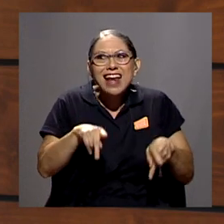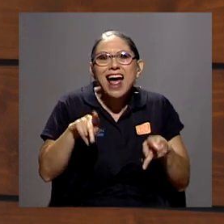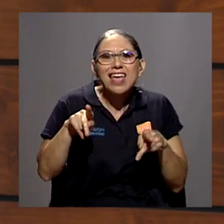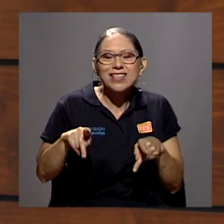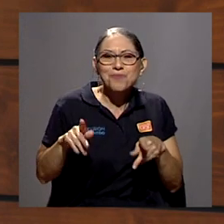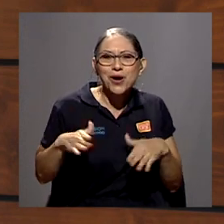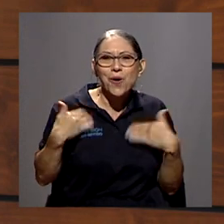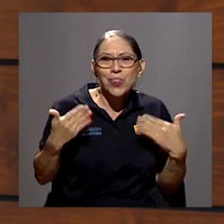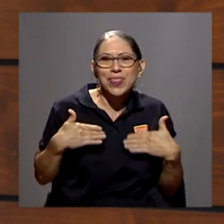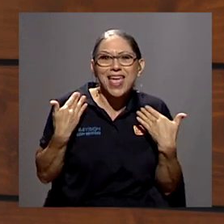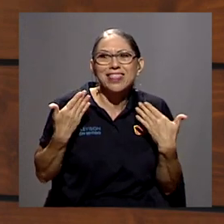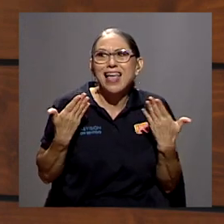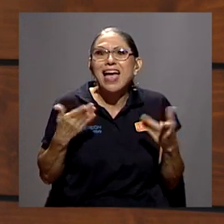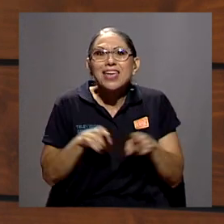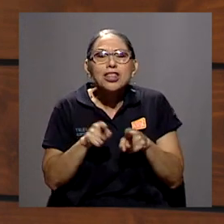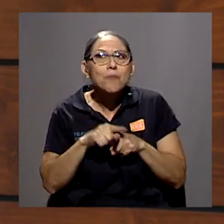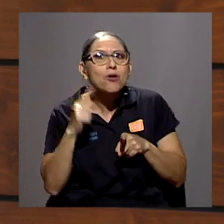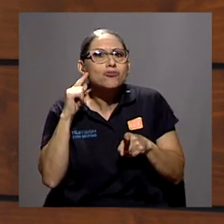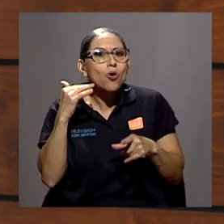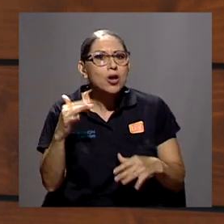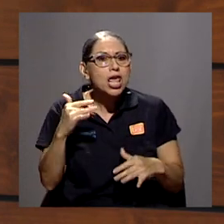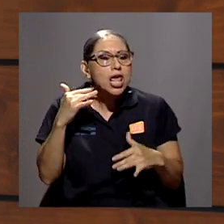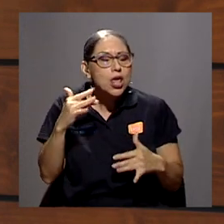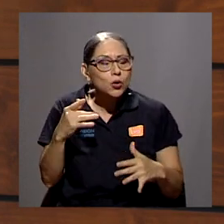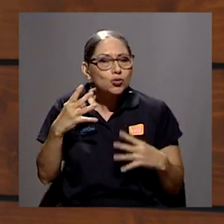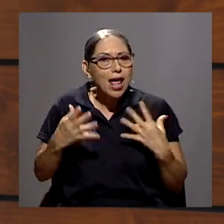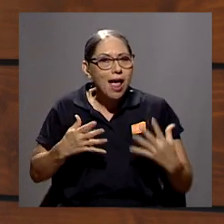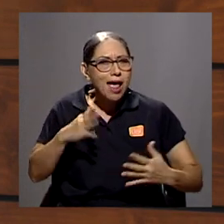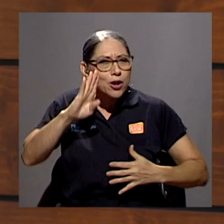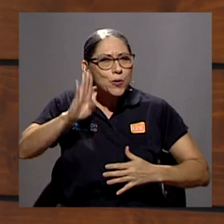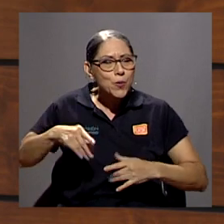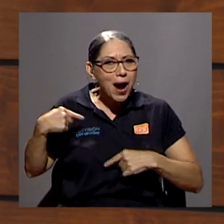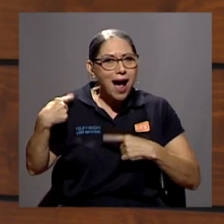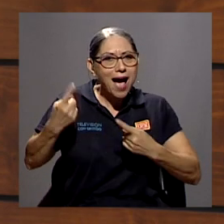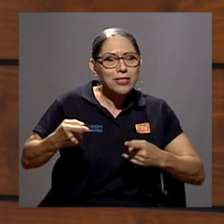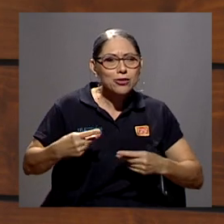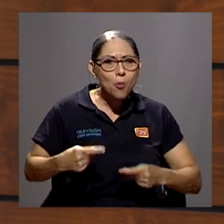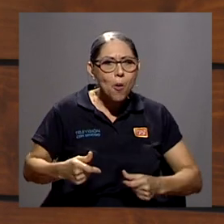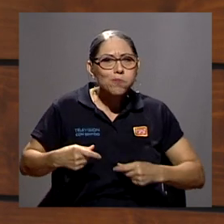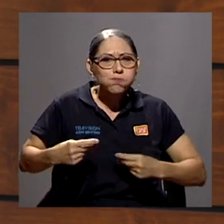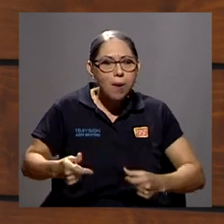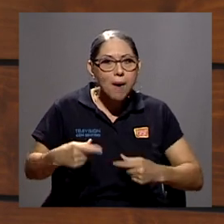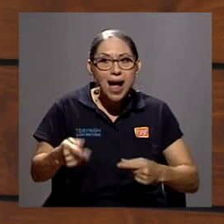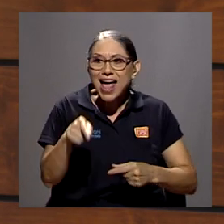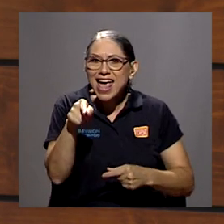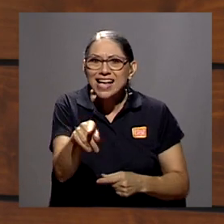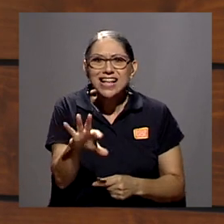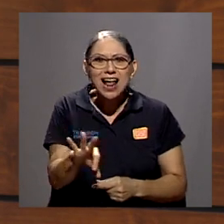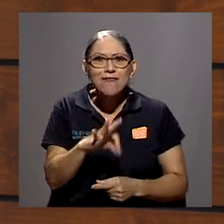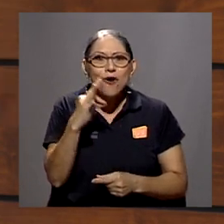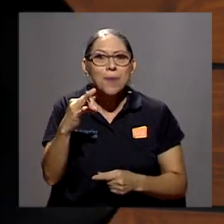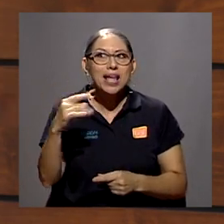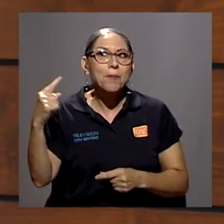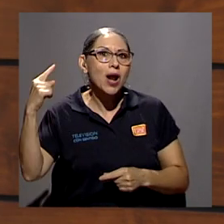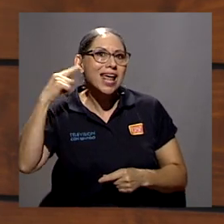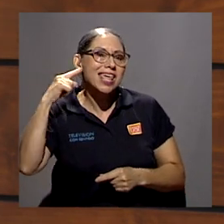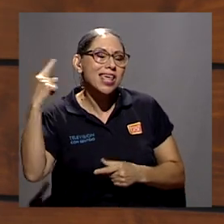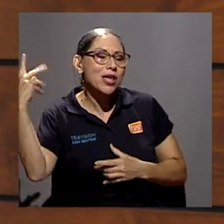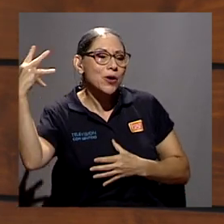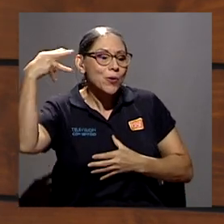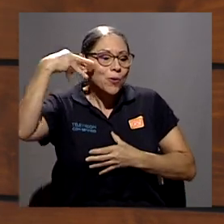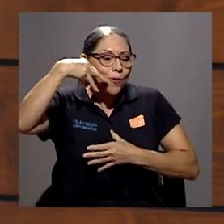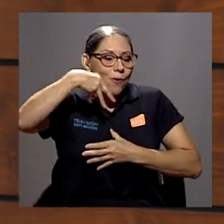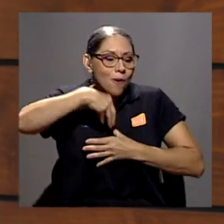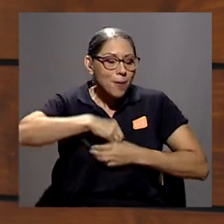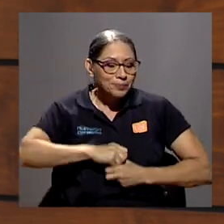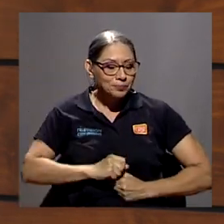que nunca ha hecho en su vida es la expresión máxima de aquello que le entró por aquí pero que al final también le